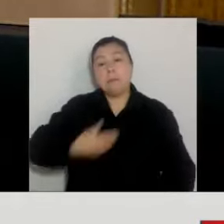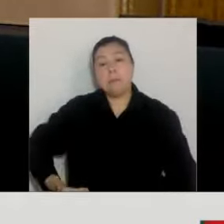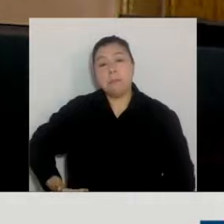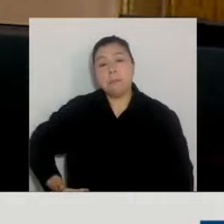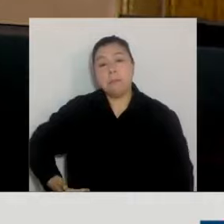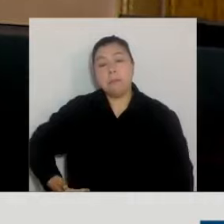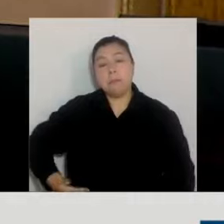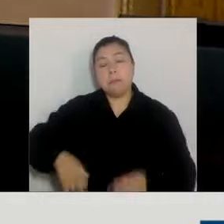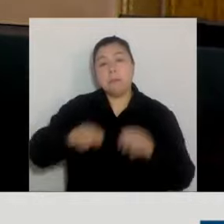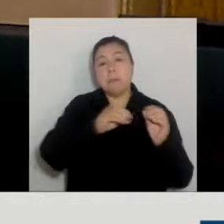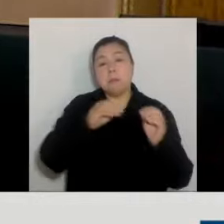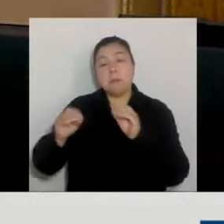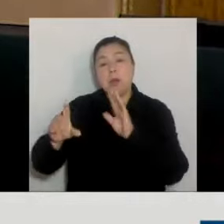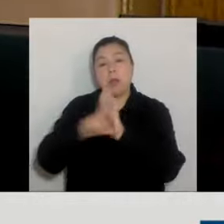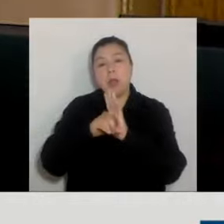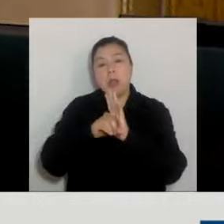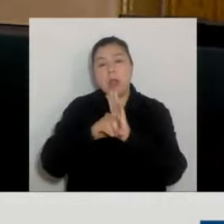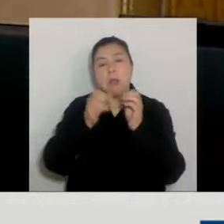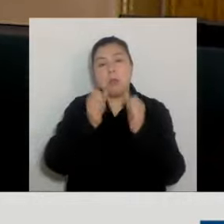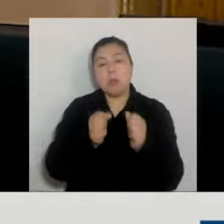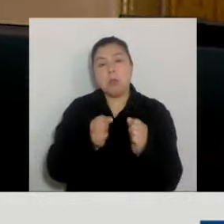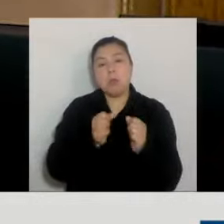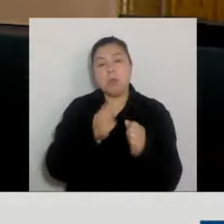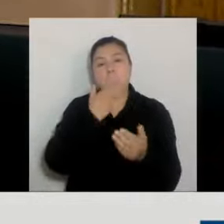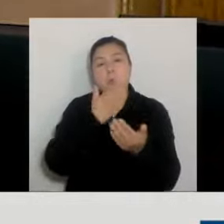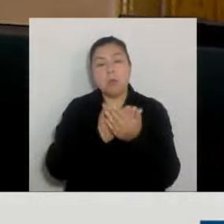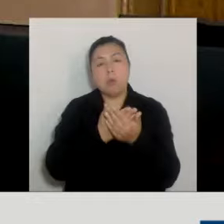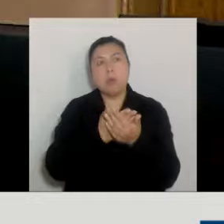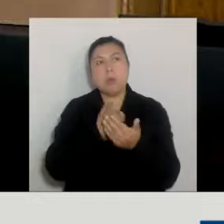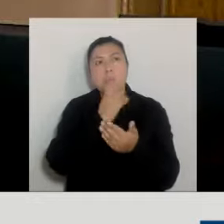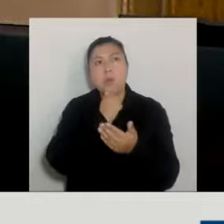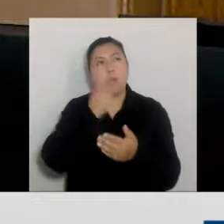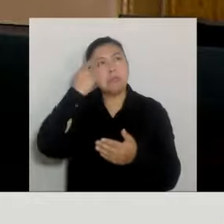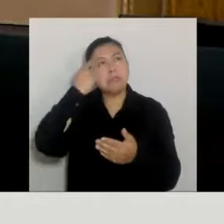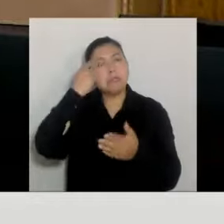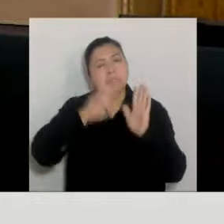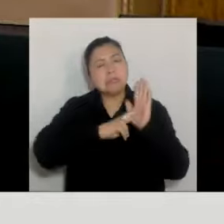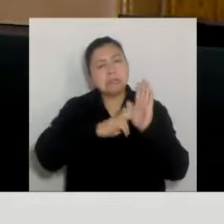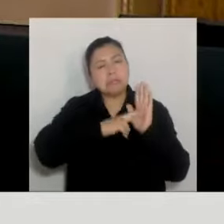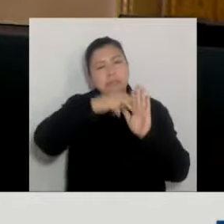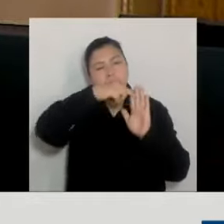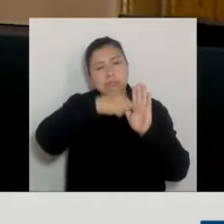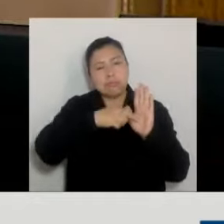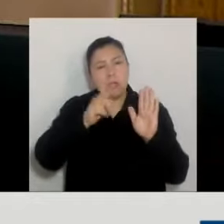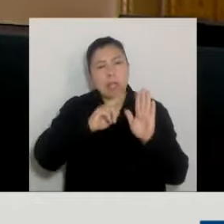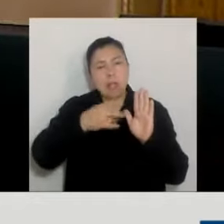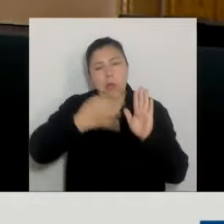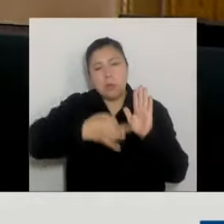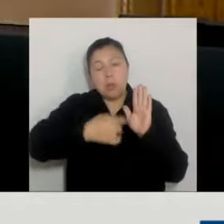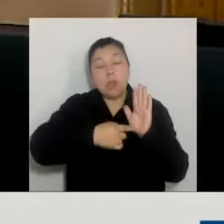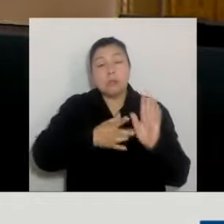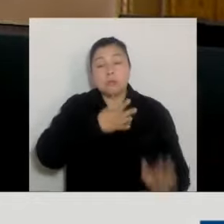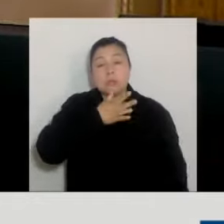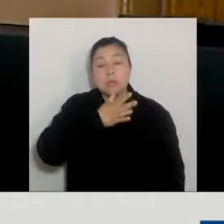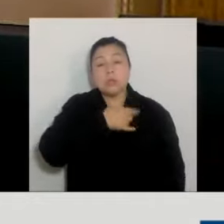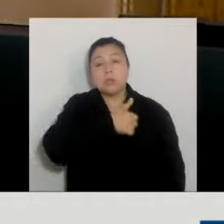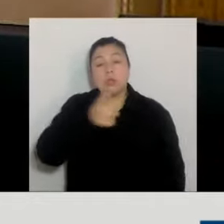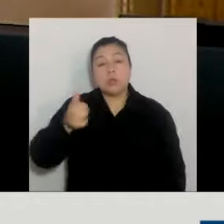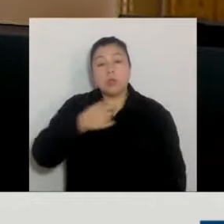leyes el poder cuando hay inconsistencia en reglamento u otro y yo no sé si todos los parlamentarios